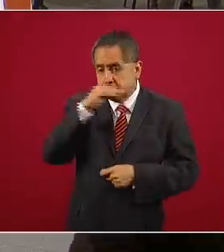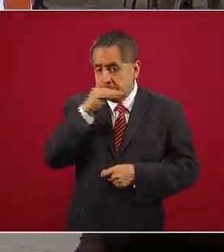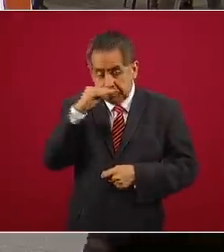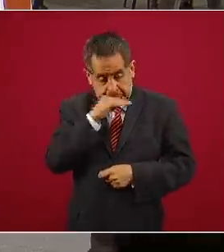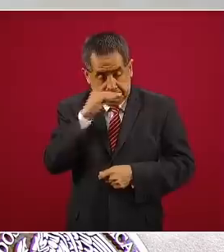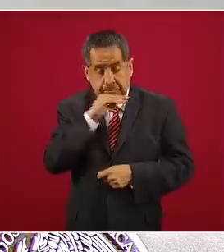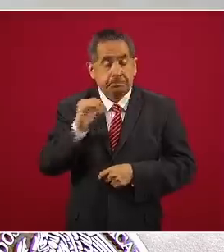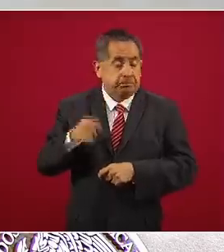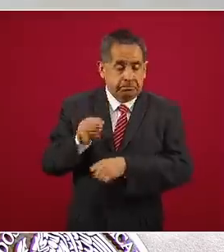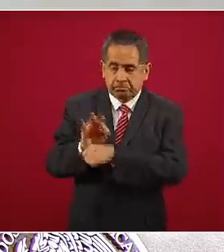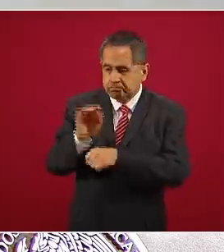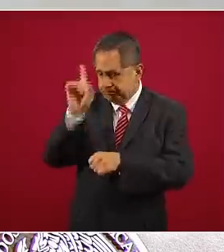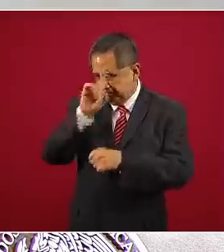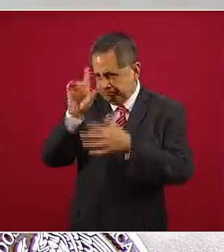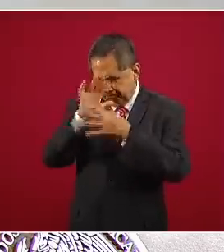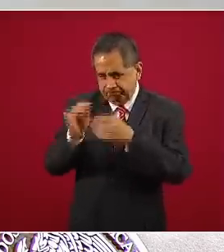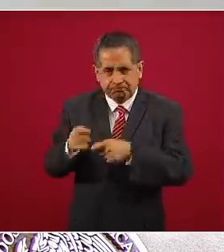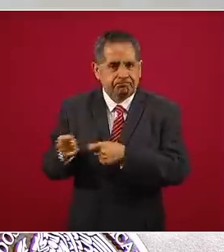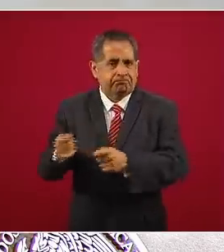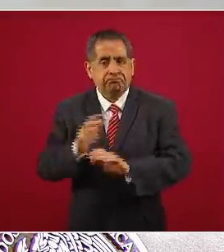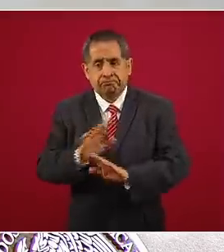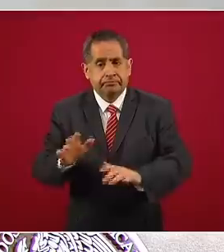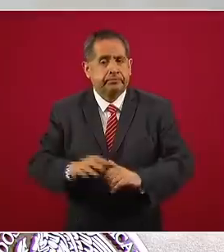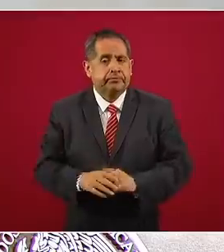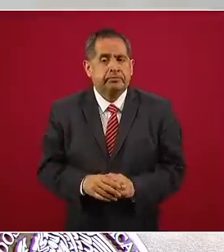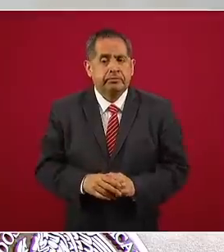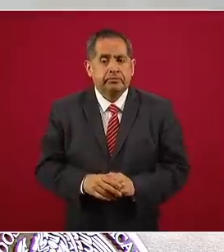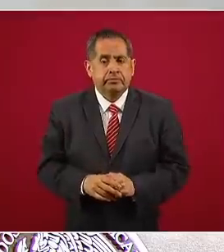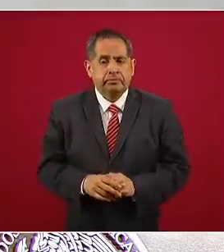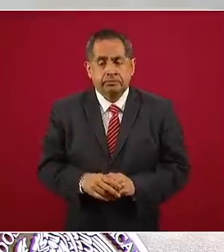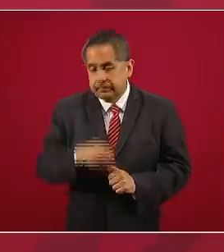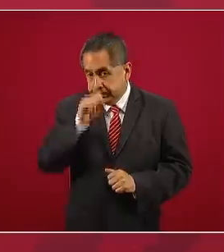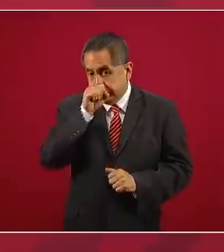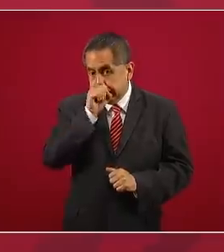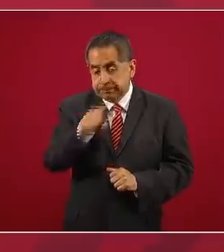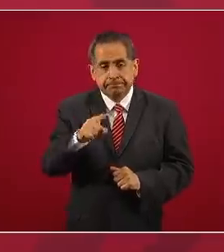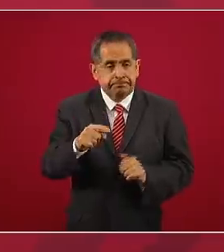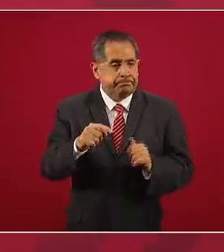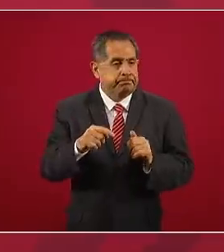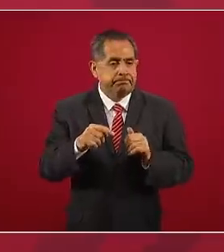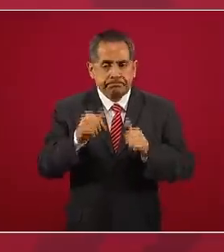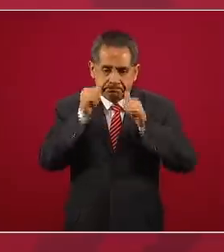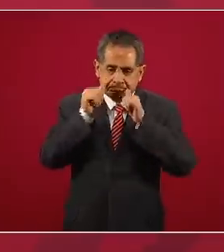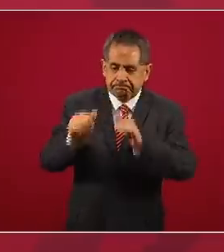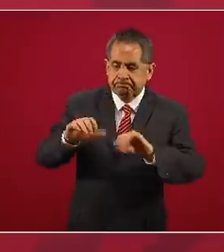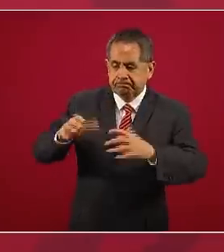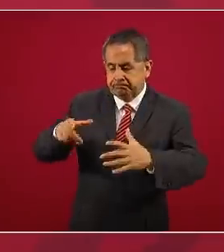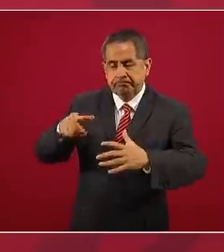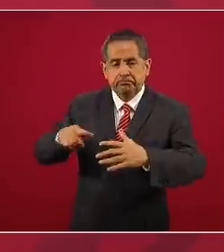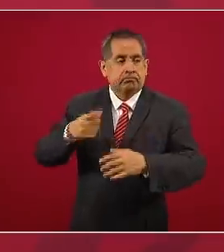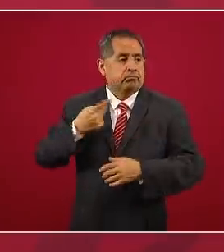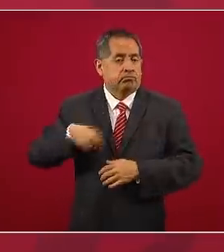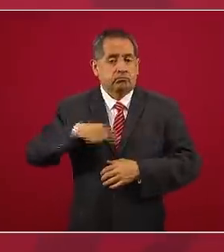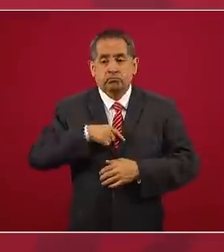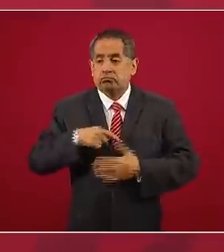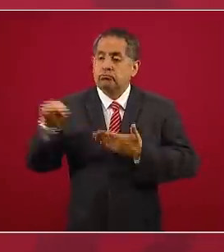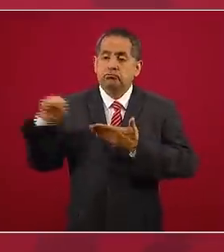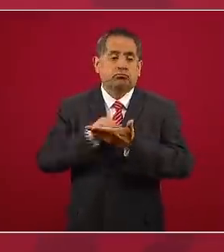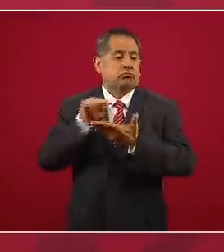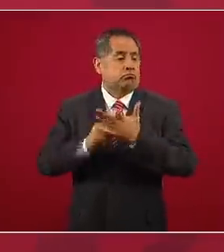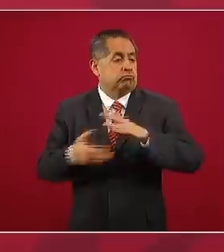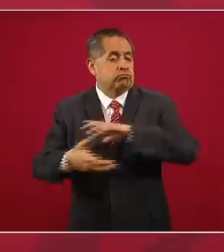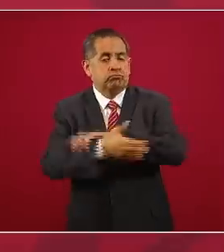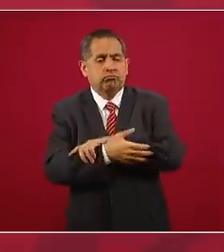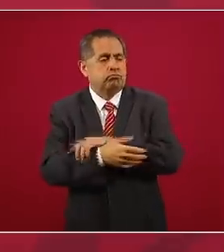recibido gratuitamente esta orientación en este mismo marco de atención y orientación firmamos un convenio de colaboración